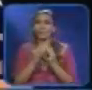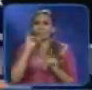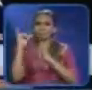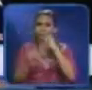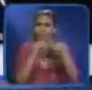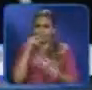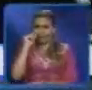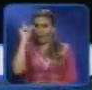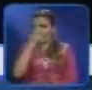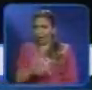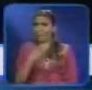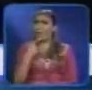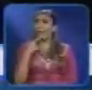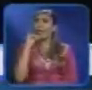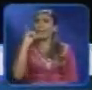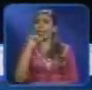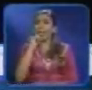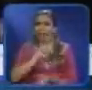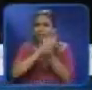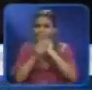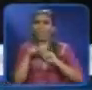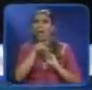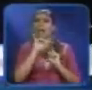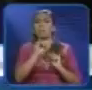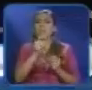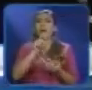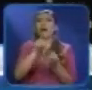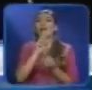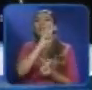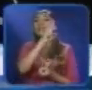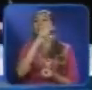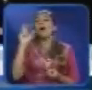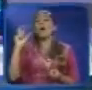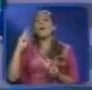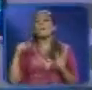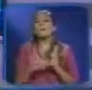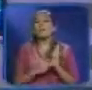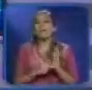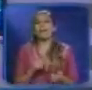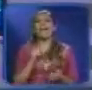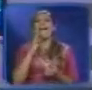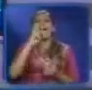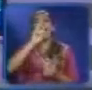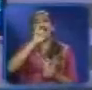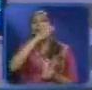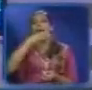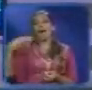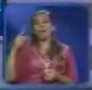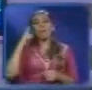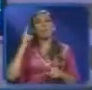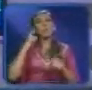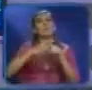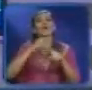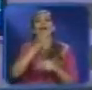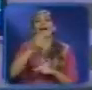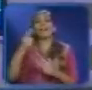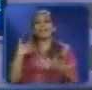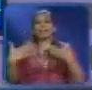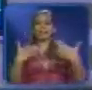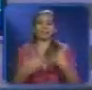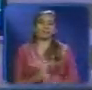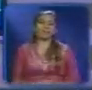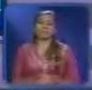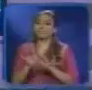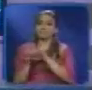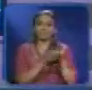denunciado que Moore cobra unos 2.000 euros por entrevista. Dios mío, qué descaro. Les cambio el tema nuevamente porque